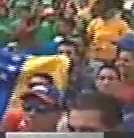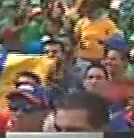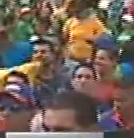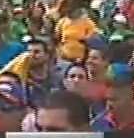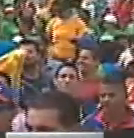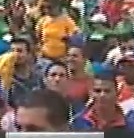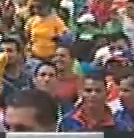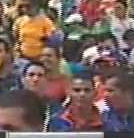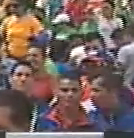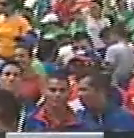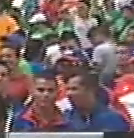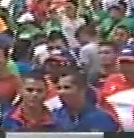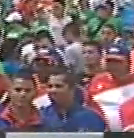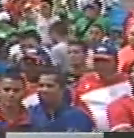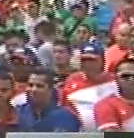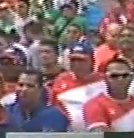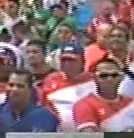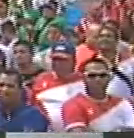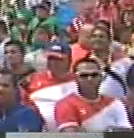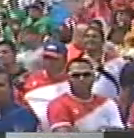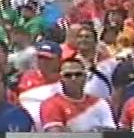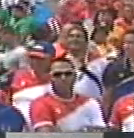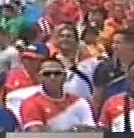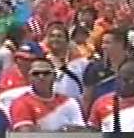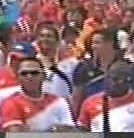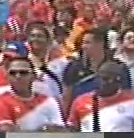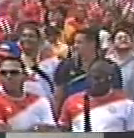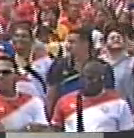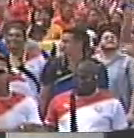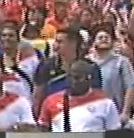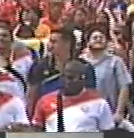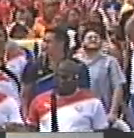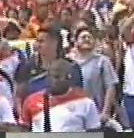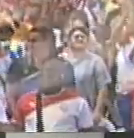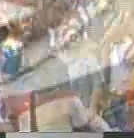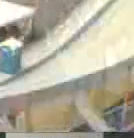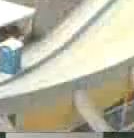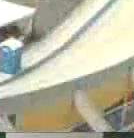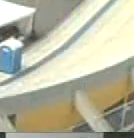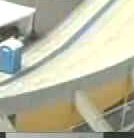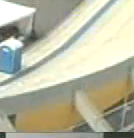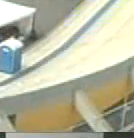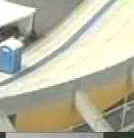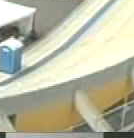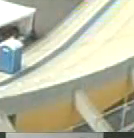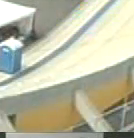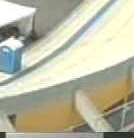África, África, Vituallas, viva Venezuela,